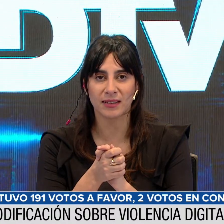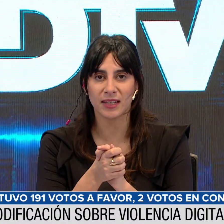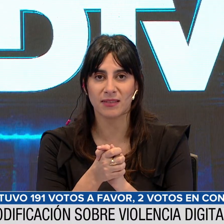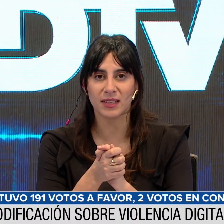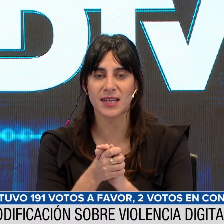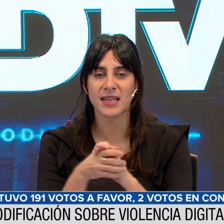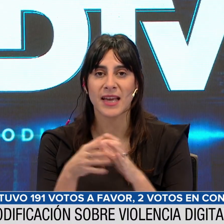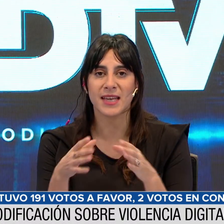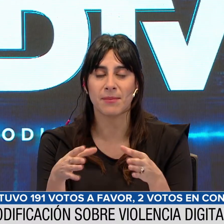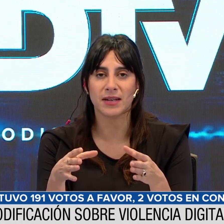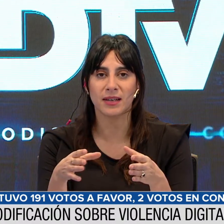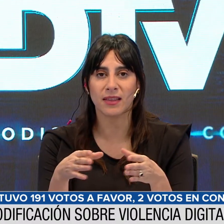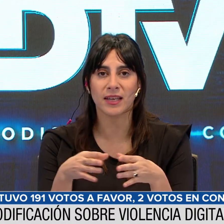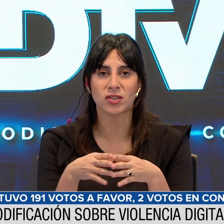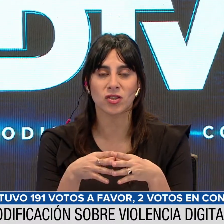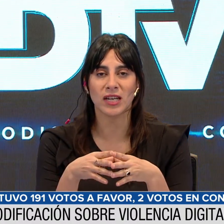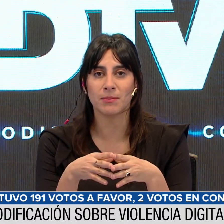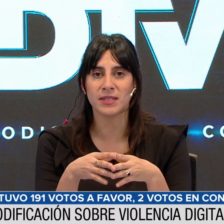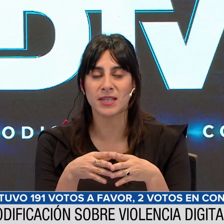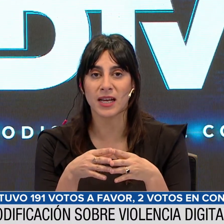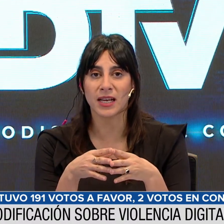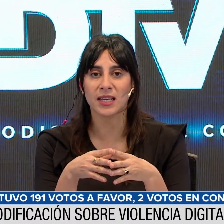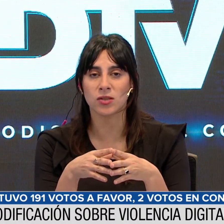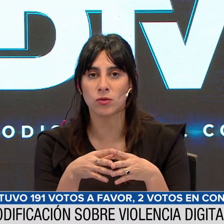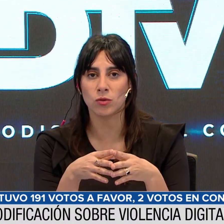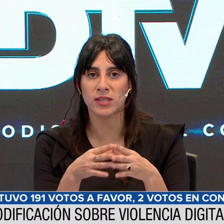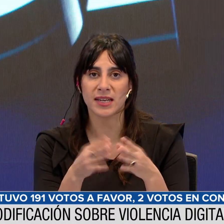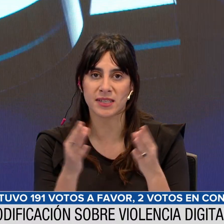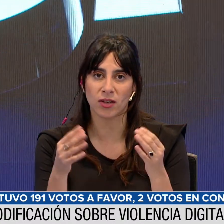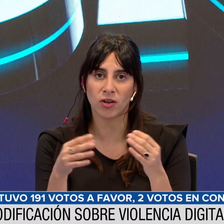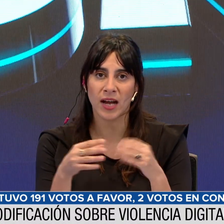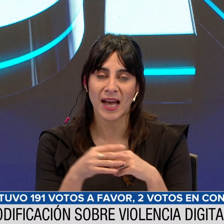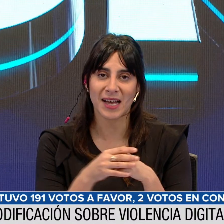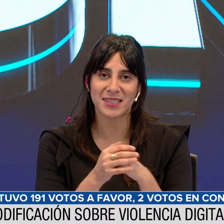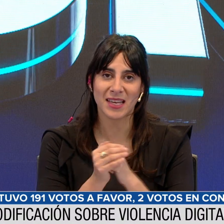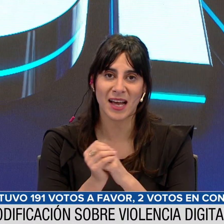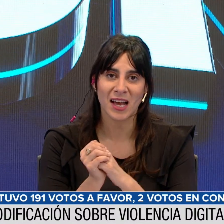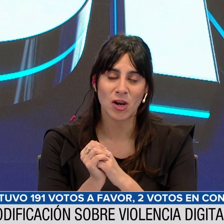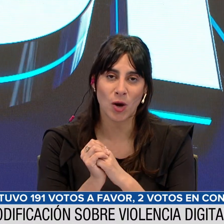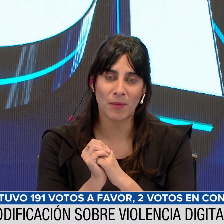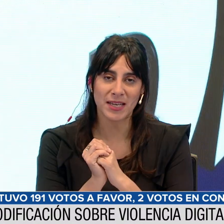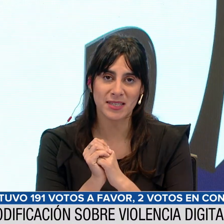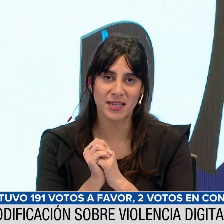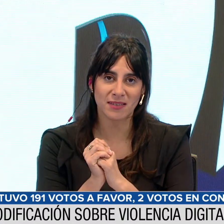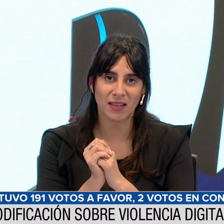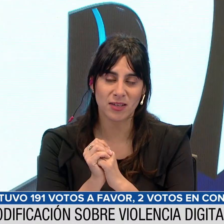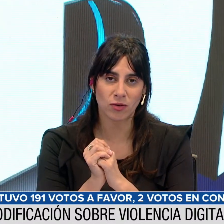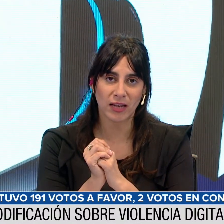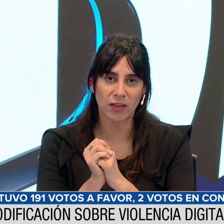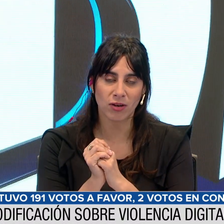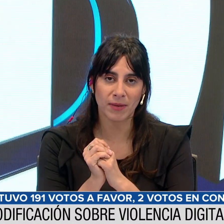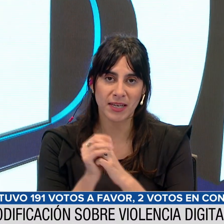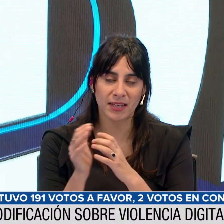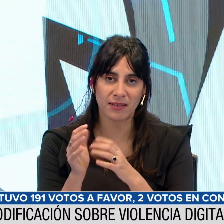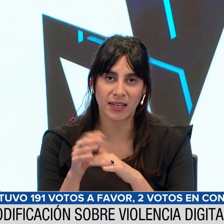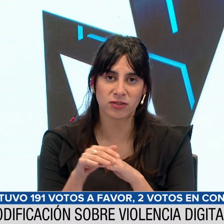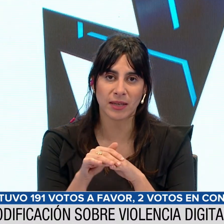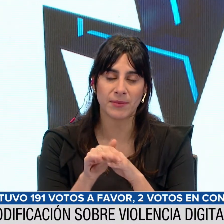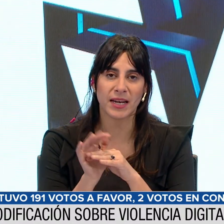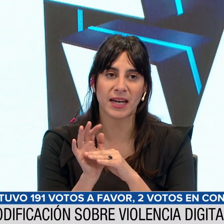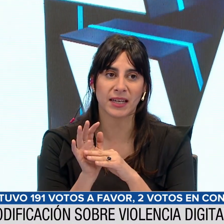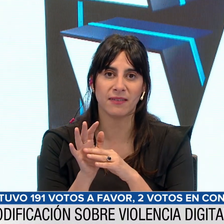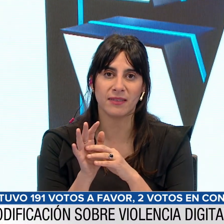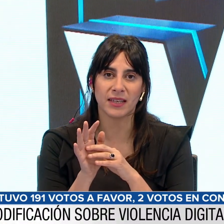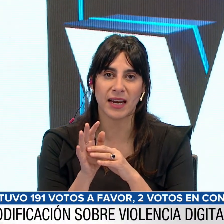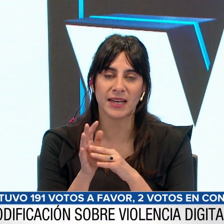estas características y a partir de eso el mensaje y su lucha llegó hacia los países del sur de Latinoamérica, en este caso